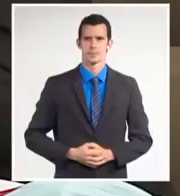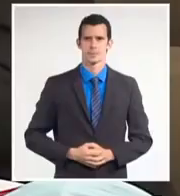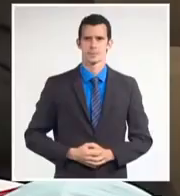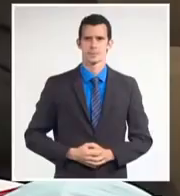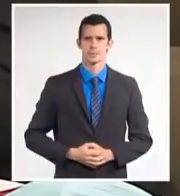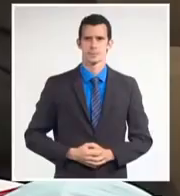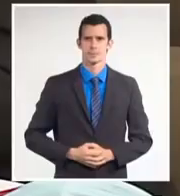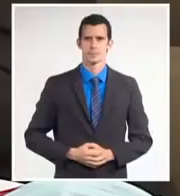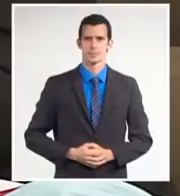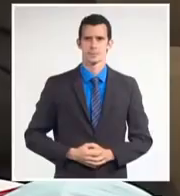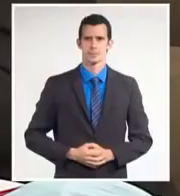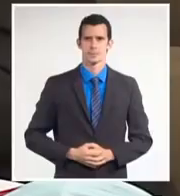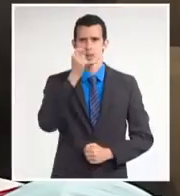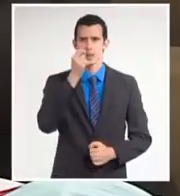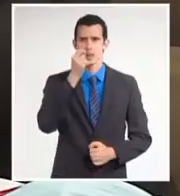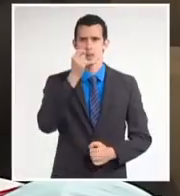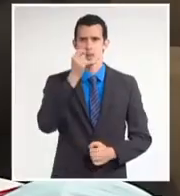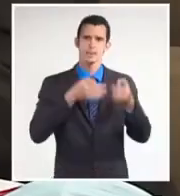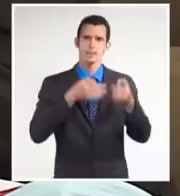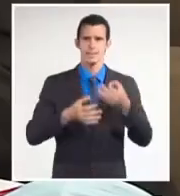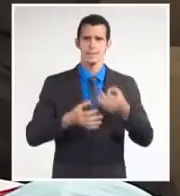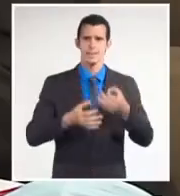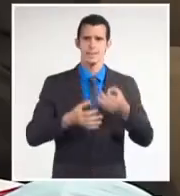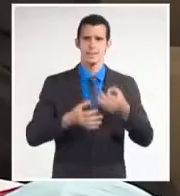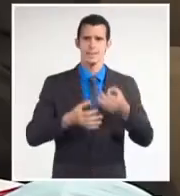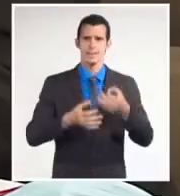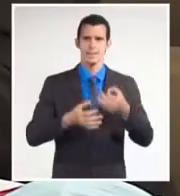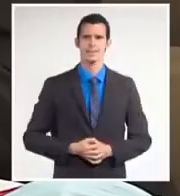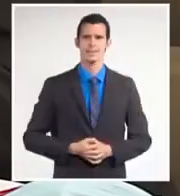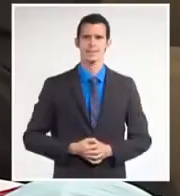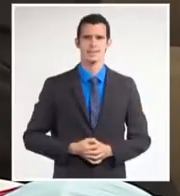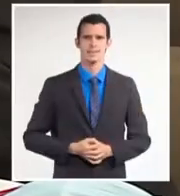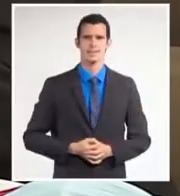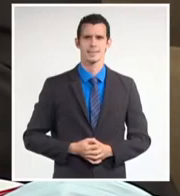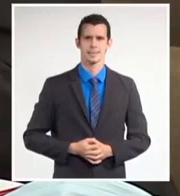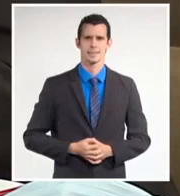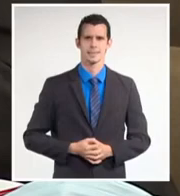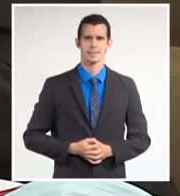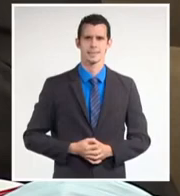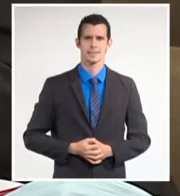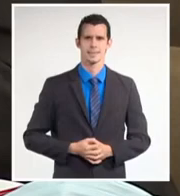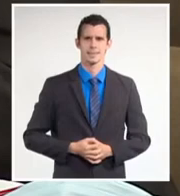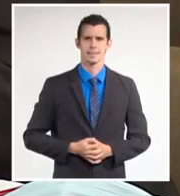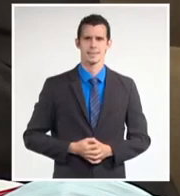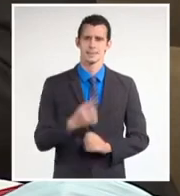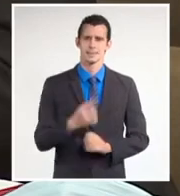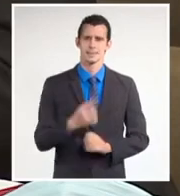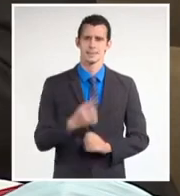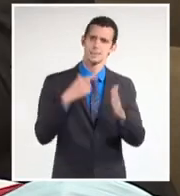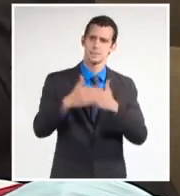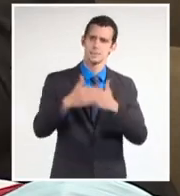Es un asunto que trasciende al propio a Cuba y es un problema, por supuesto, del país.